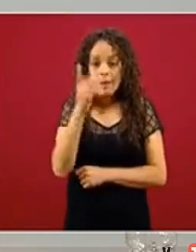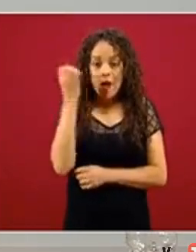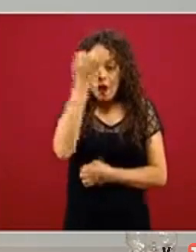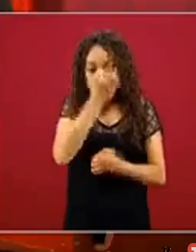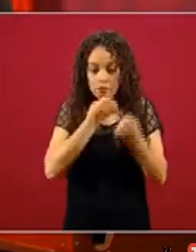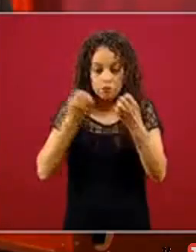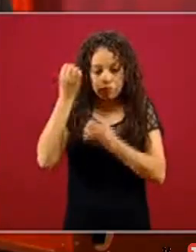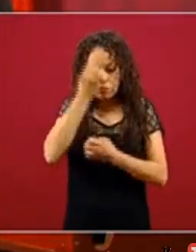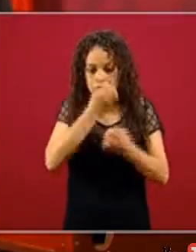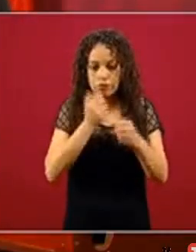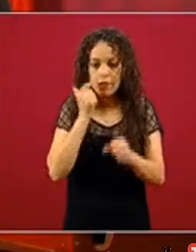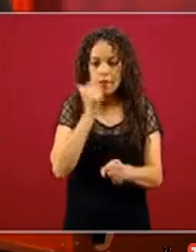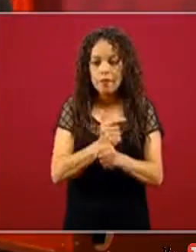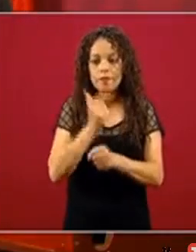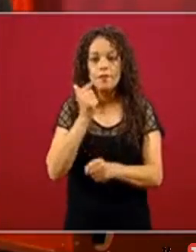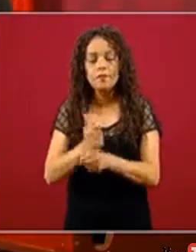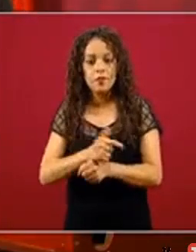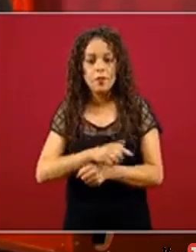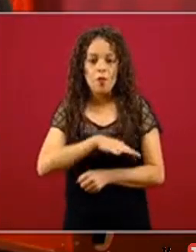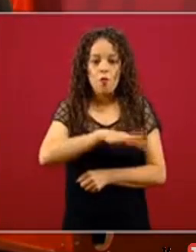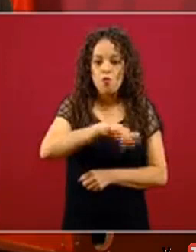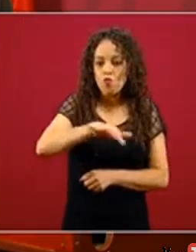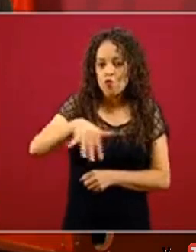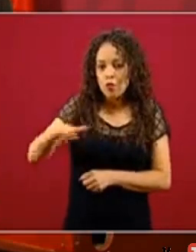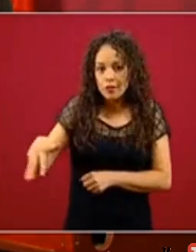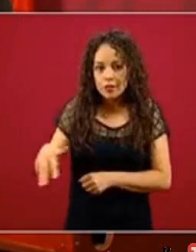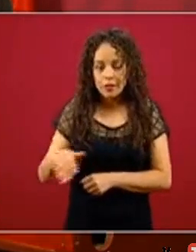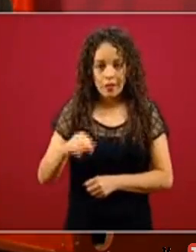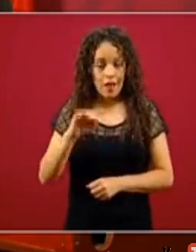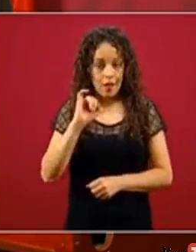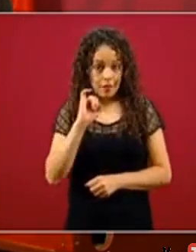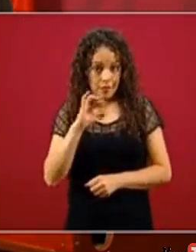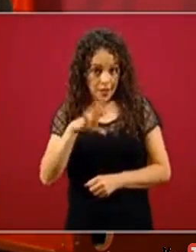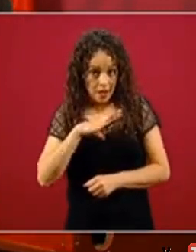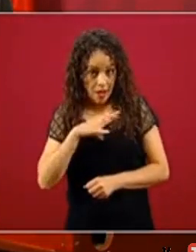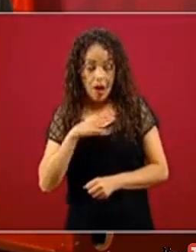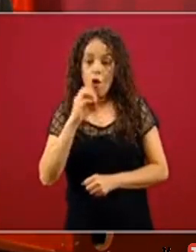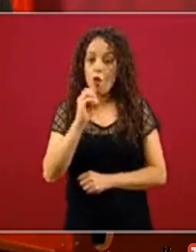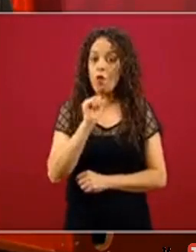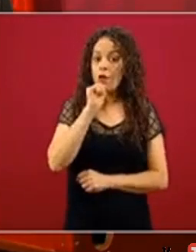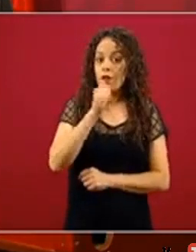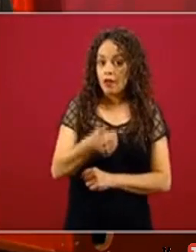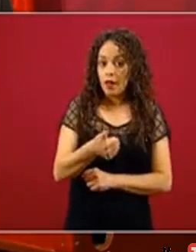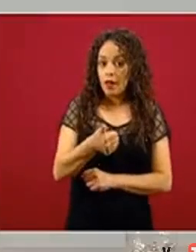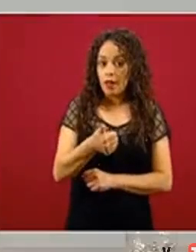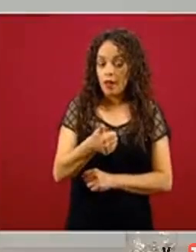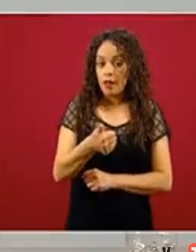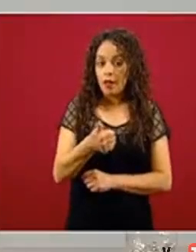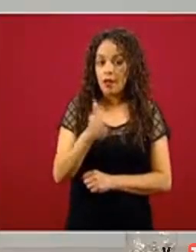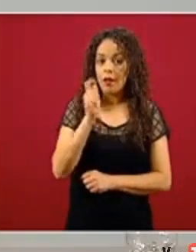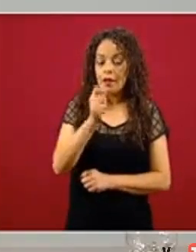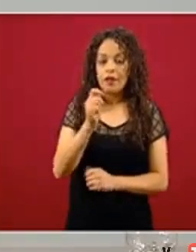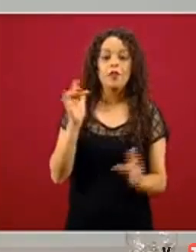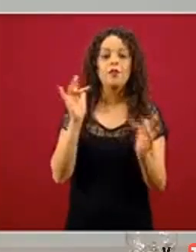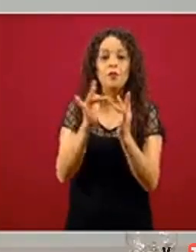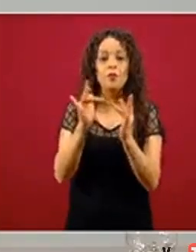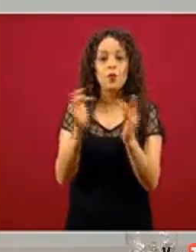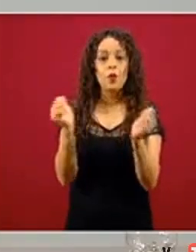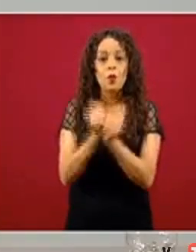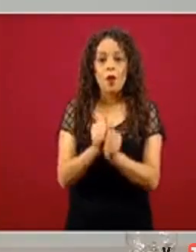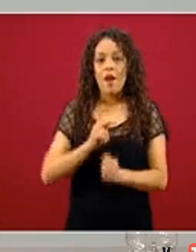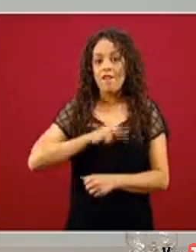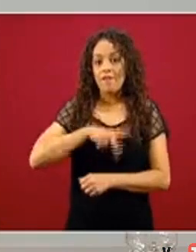intencionada para ver si han o no han tenido contacto con el virus? Hemos